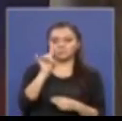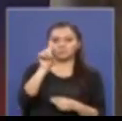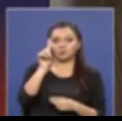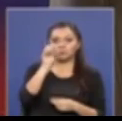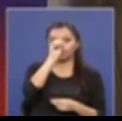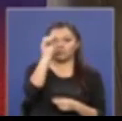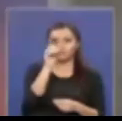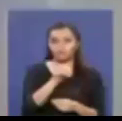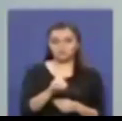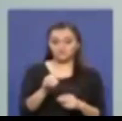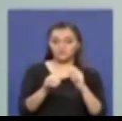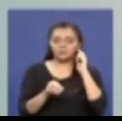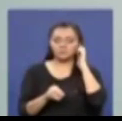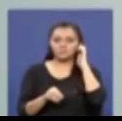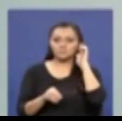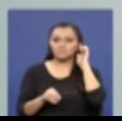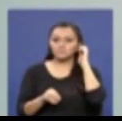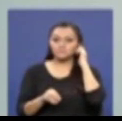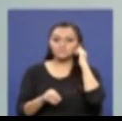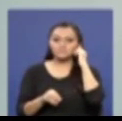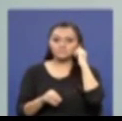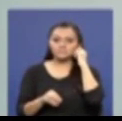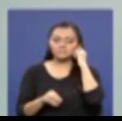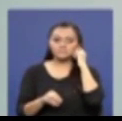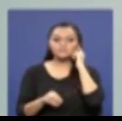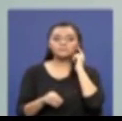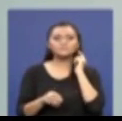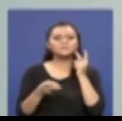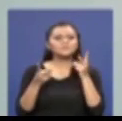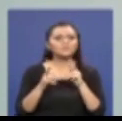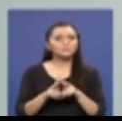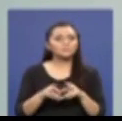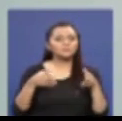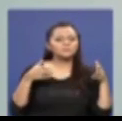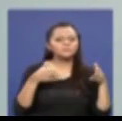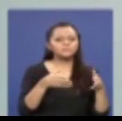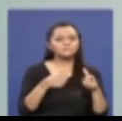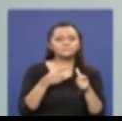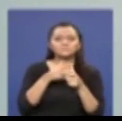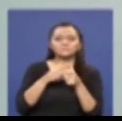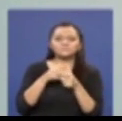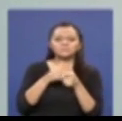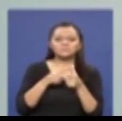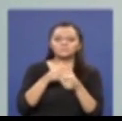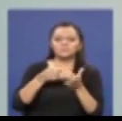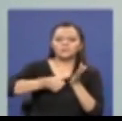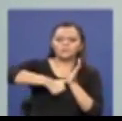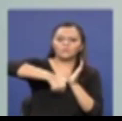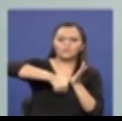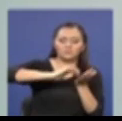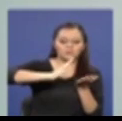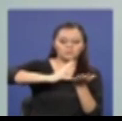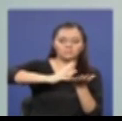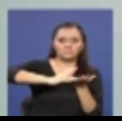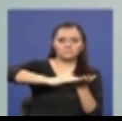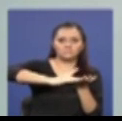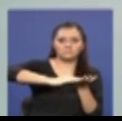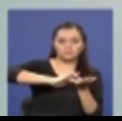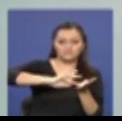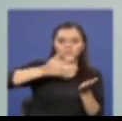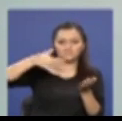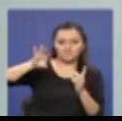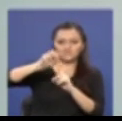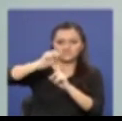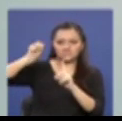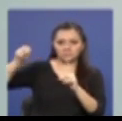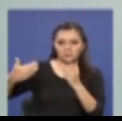casos, con DNA dactilar, estos son cadáveres que se encuentran y se ven las huellas dactilares y tenemos ya sistemas con base de datos de huellas